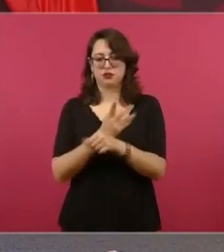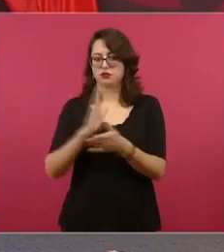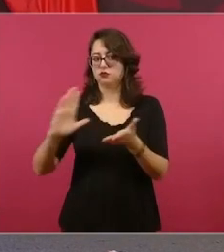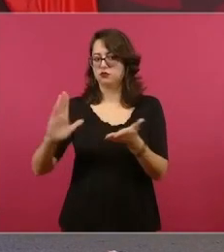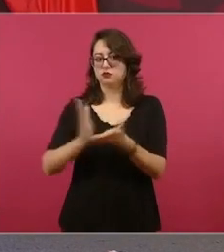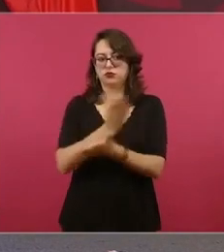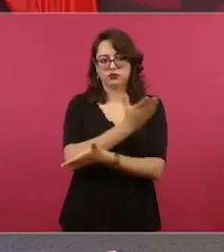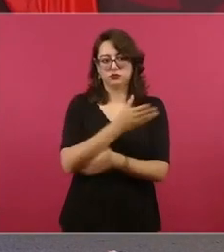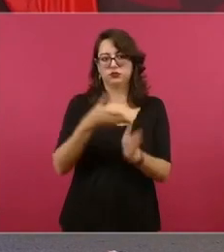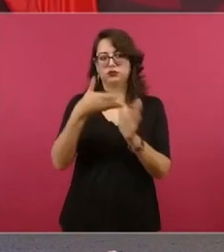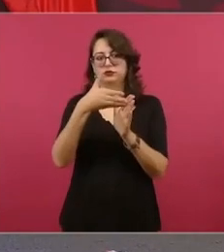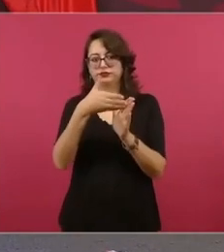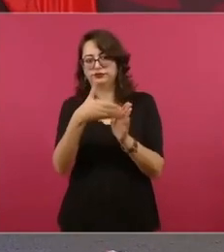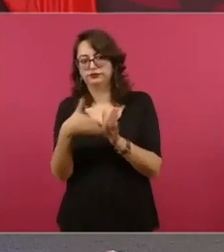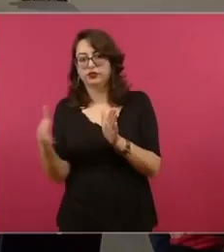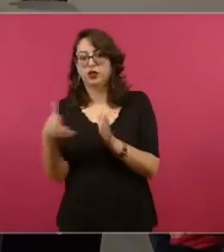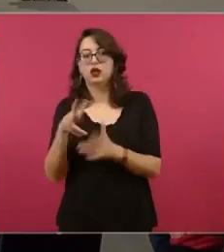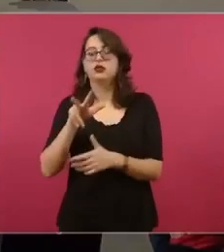post-pandemia,